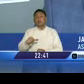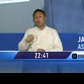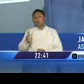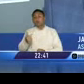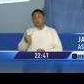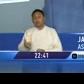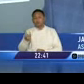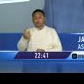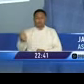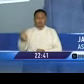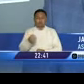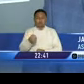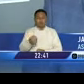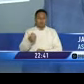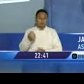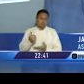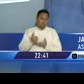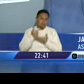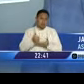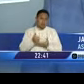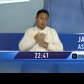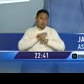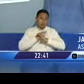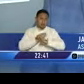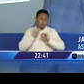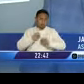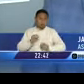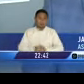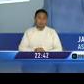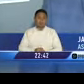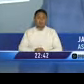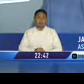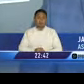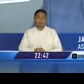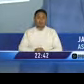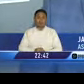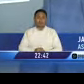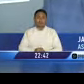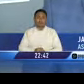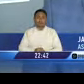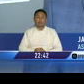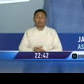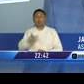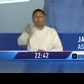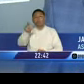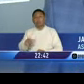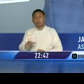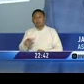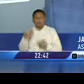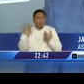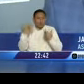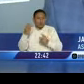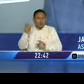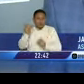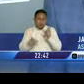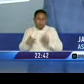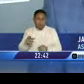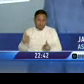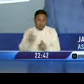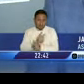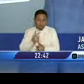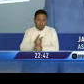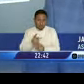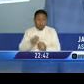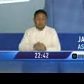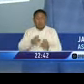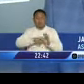tipo de armamento menos letal, que lo que puede hacer es ayudar a detener o a someter a algún delincuente, como en el caso que vimos que se